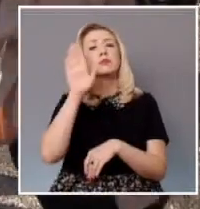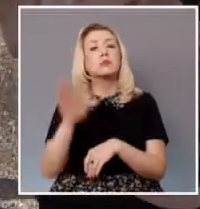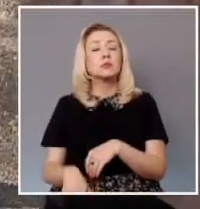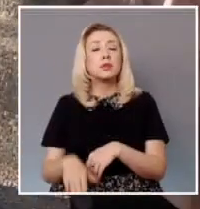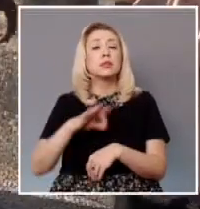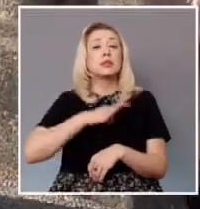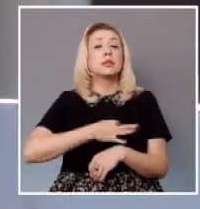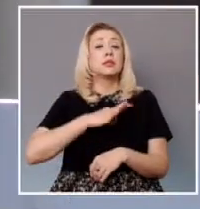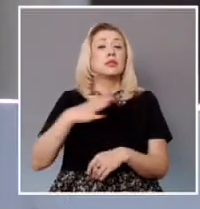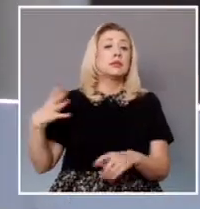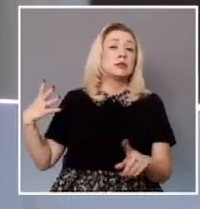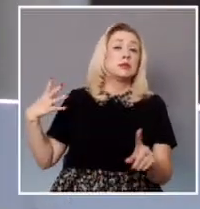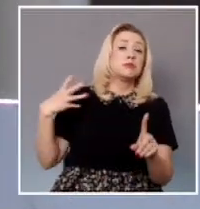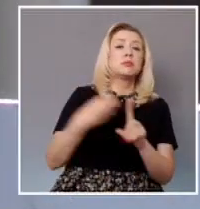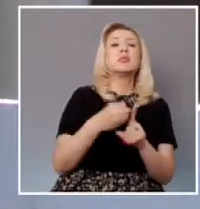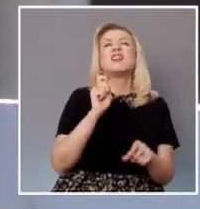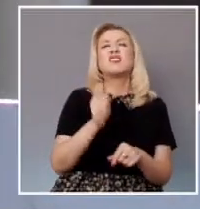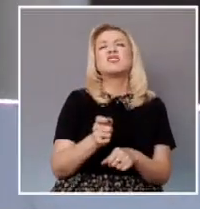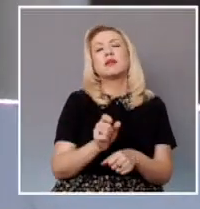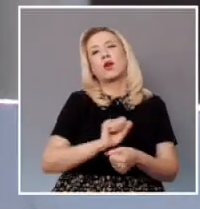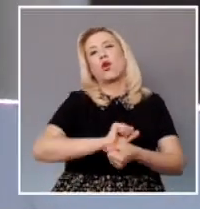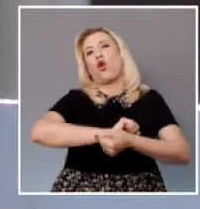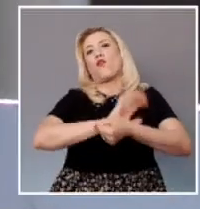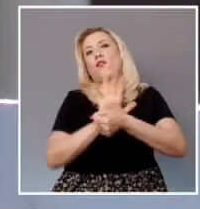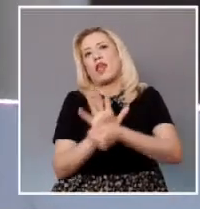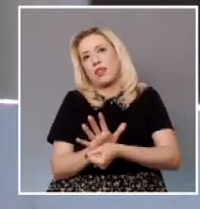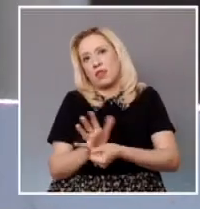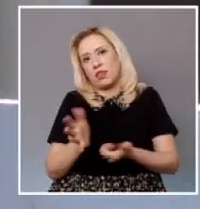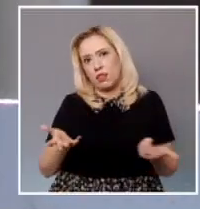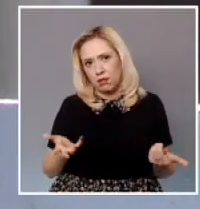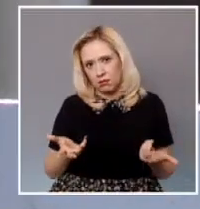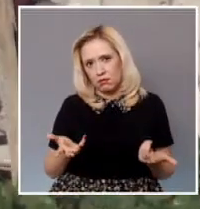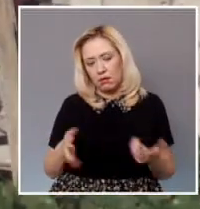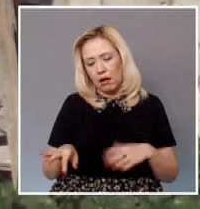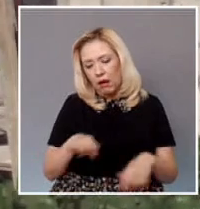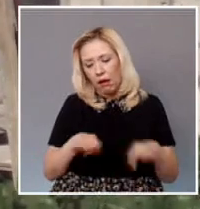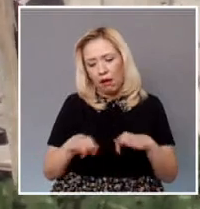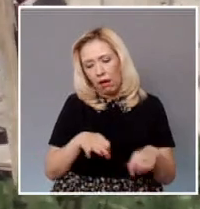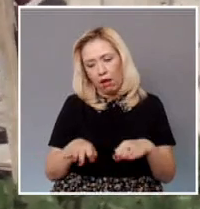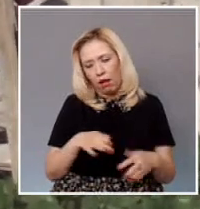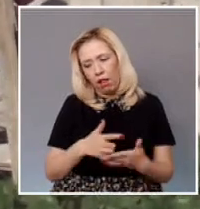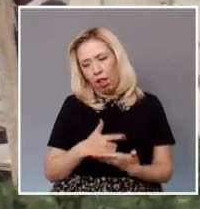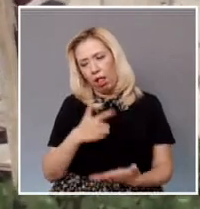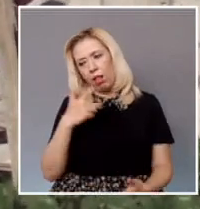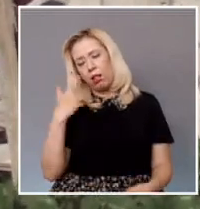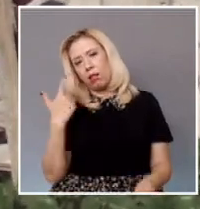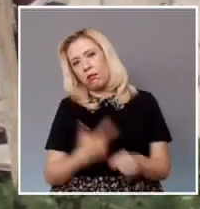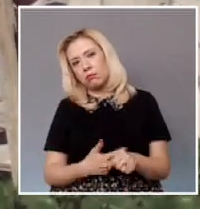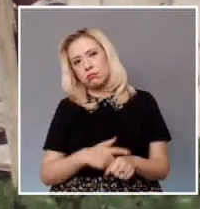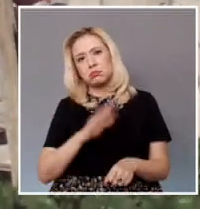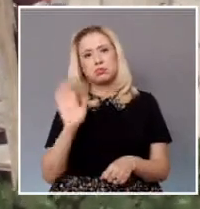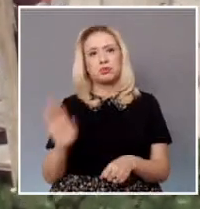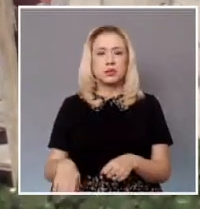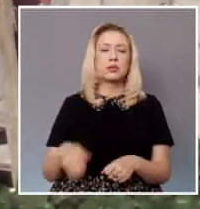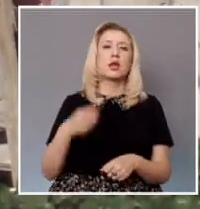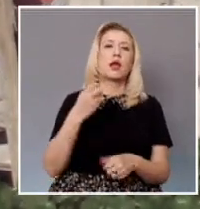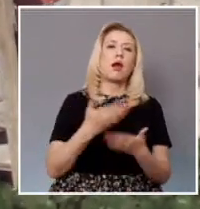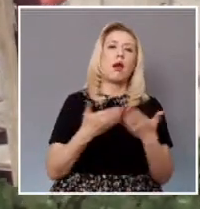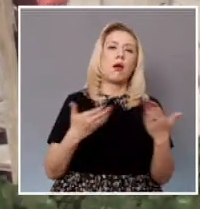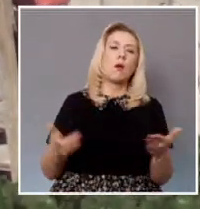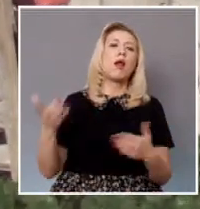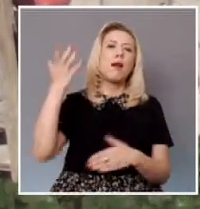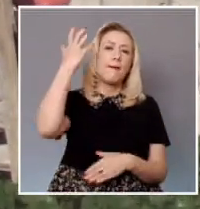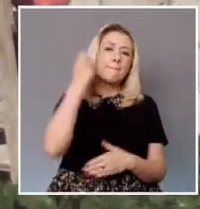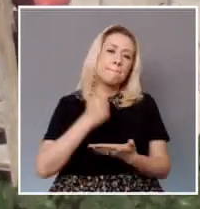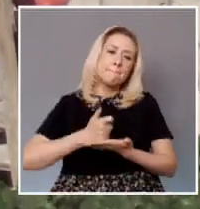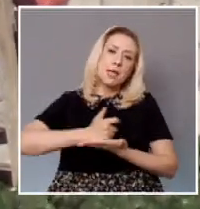COVID-19 durante el desempeño de sus funciones. Por este motivo, el juez Carlos Maldonado Barón ordenó actualizar la pensión bajo dicho concepto,